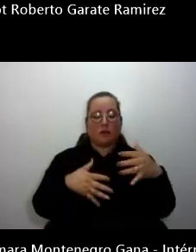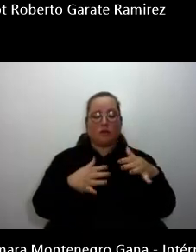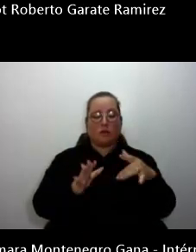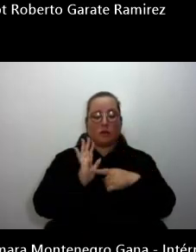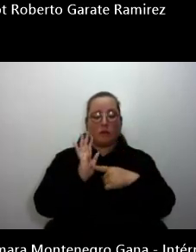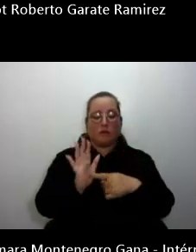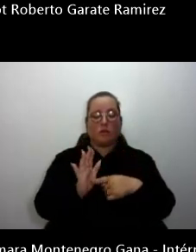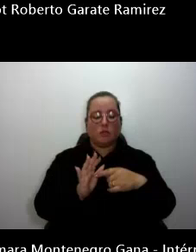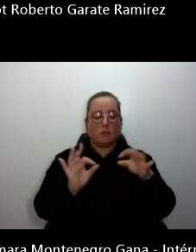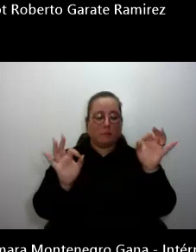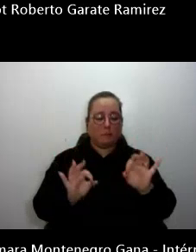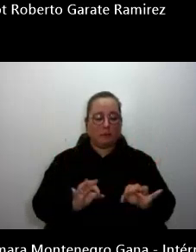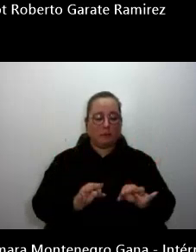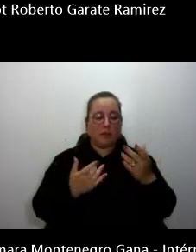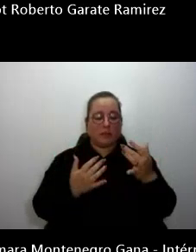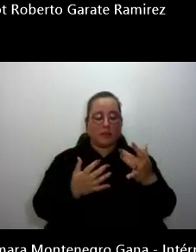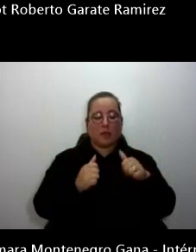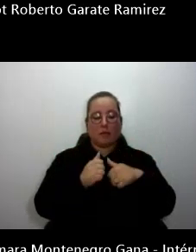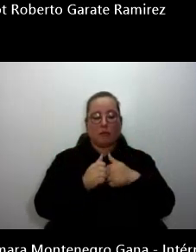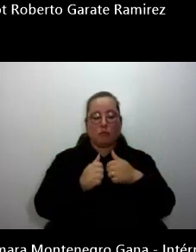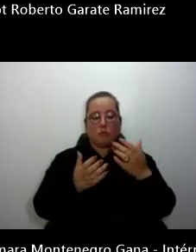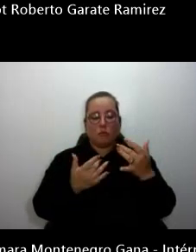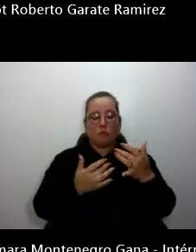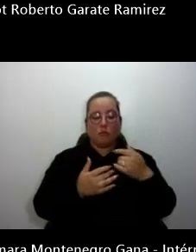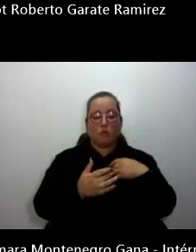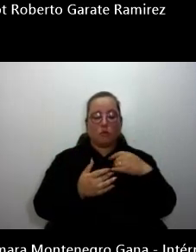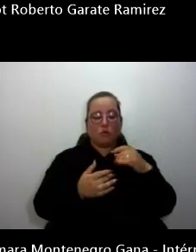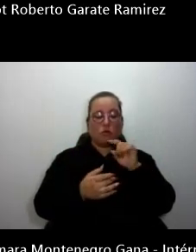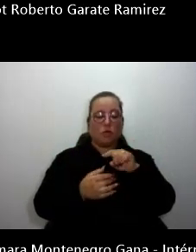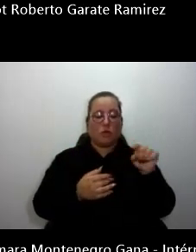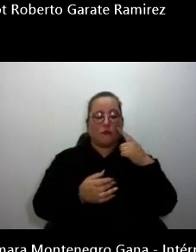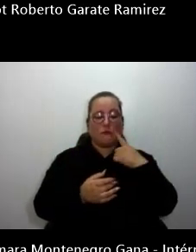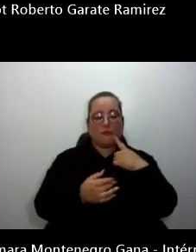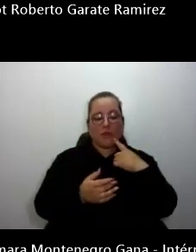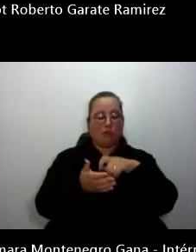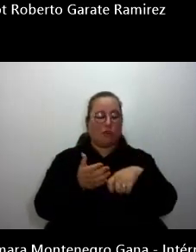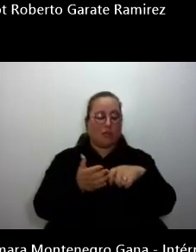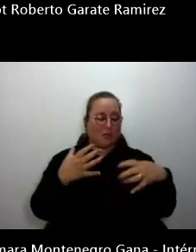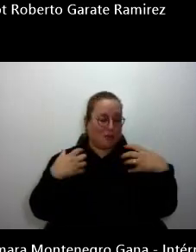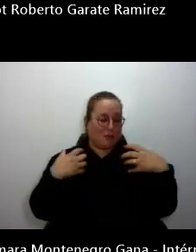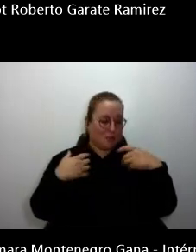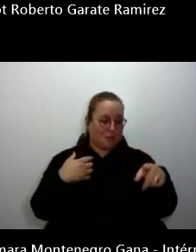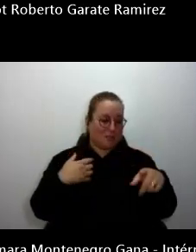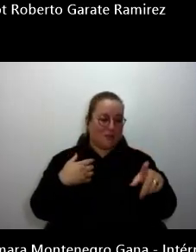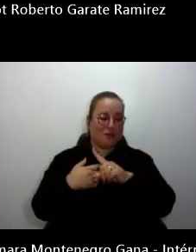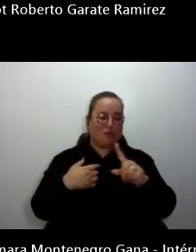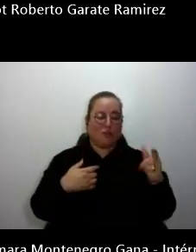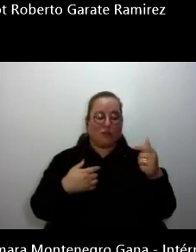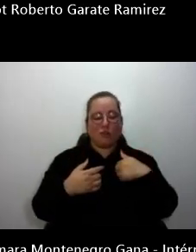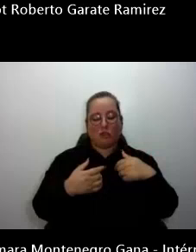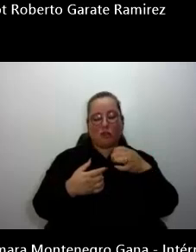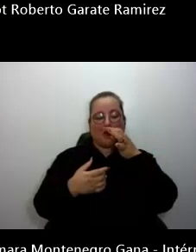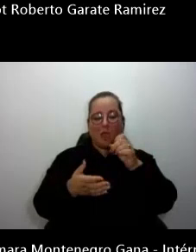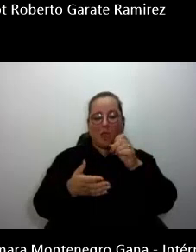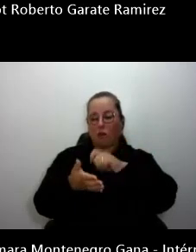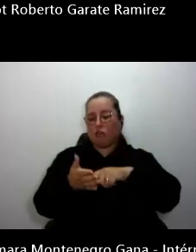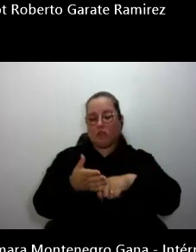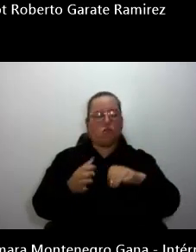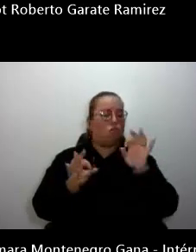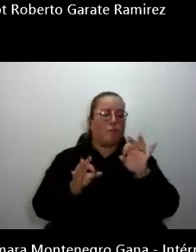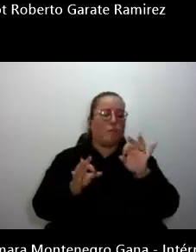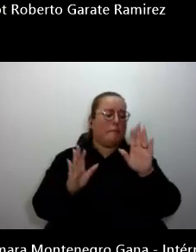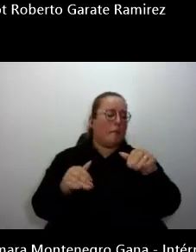las necesidades de apoyo son las que fijan las contrataciones. No es que exista una contratación tipo para los